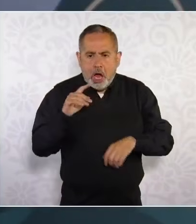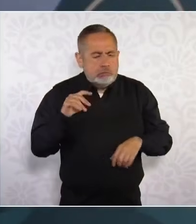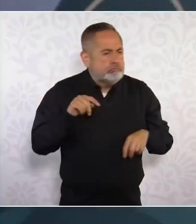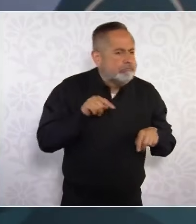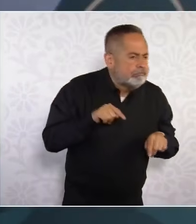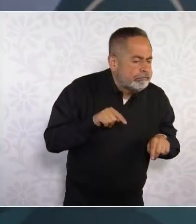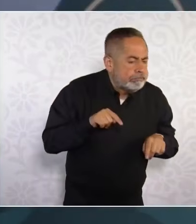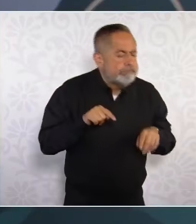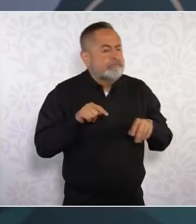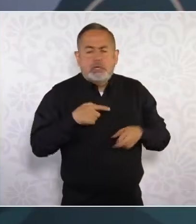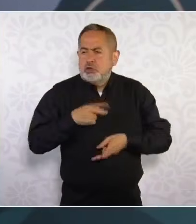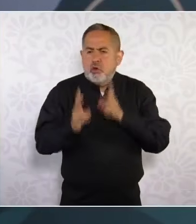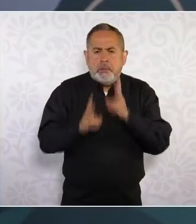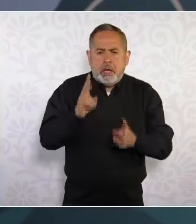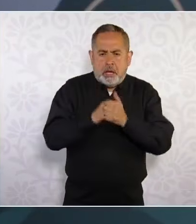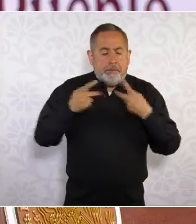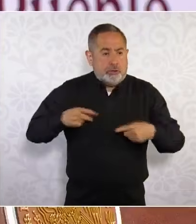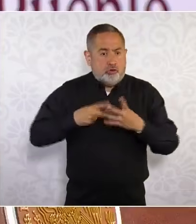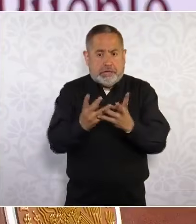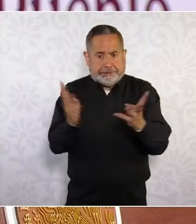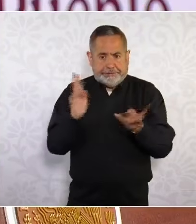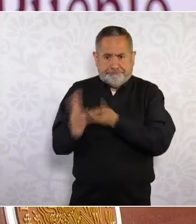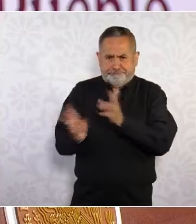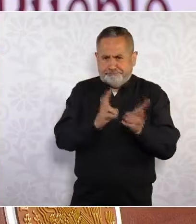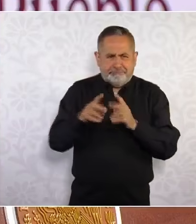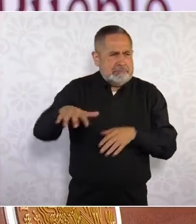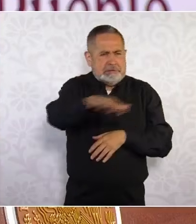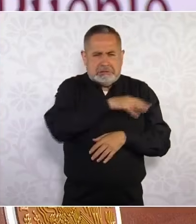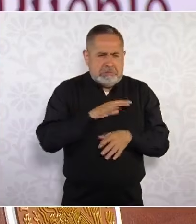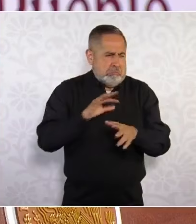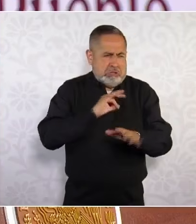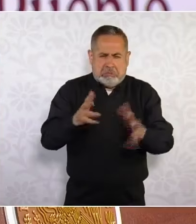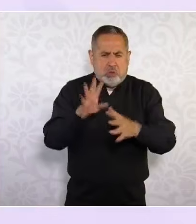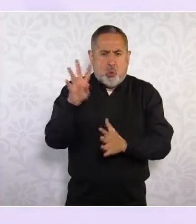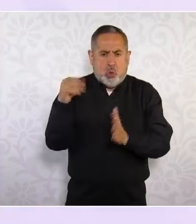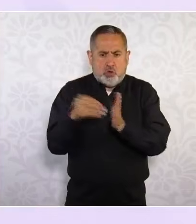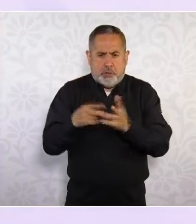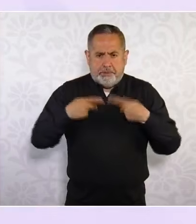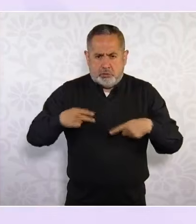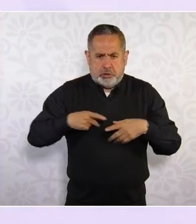a la hora que platiqué con la gente, había como 4,000 personas,